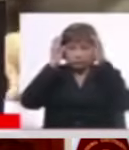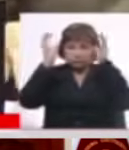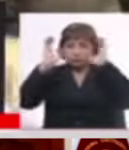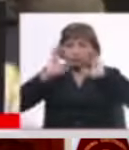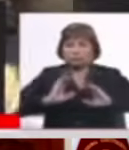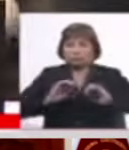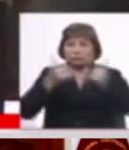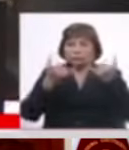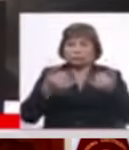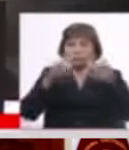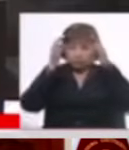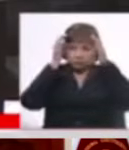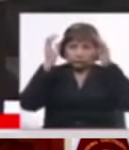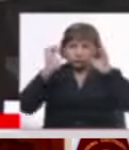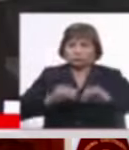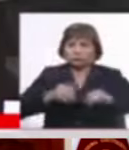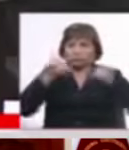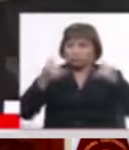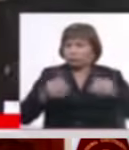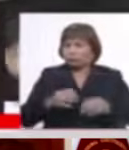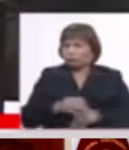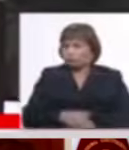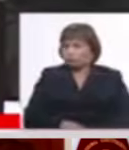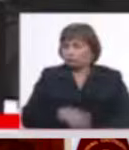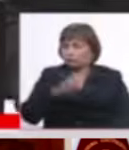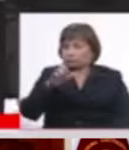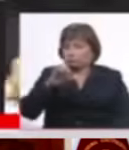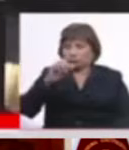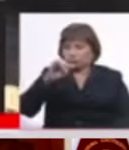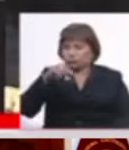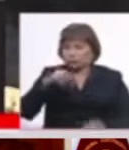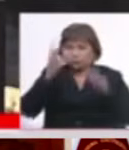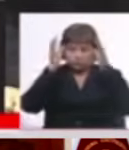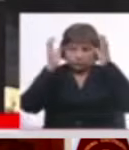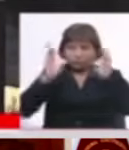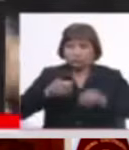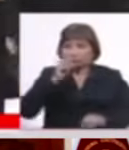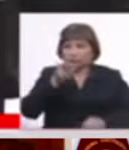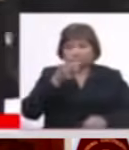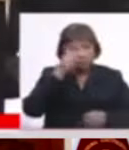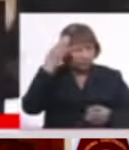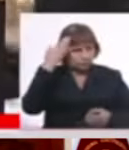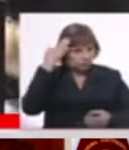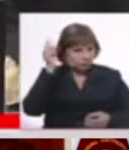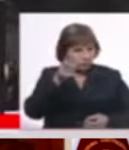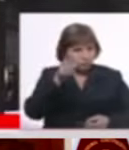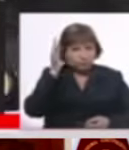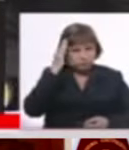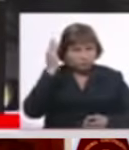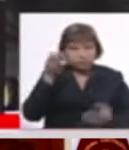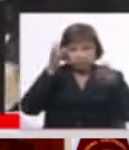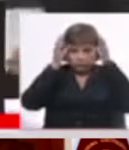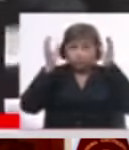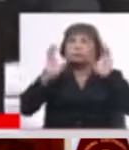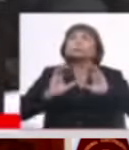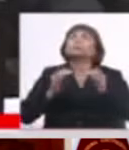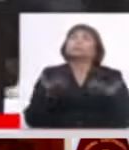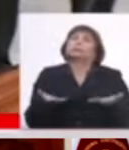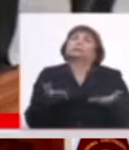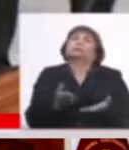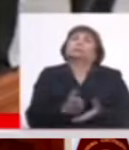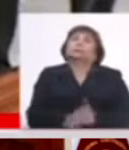hoy día los acuerdos cona Luke usted sabe muy bien Cuáles son los acuerdos sabe muy bien Cuáles son los